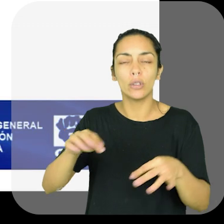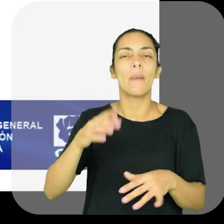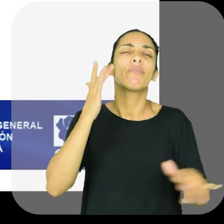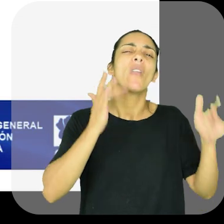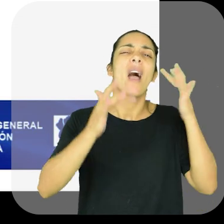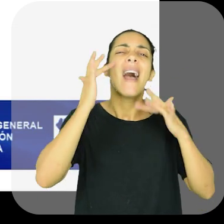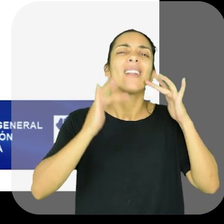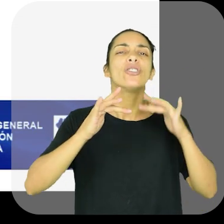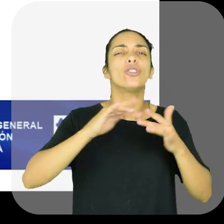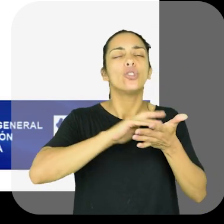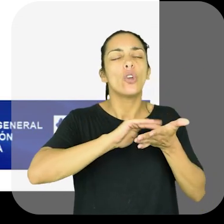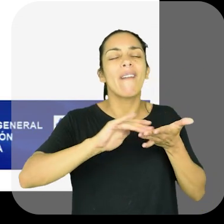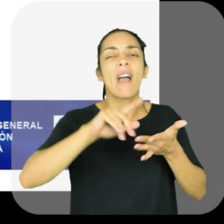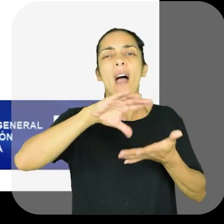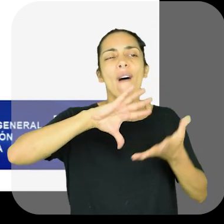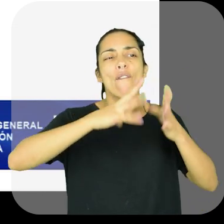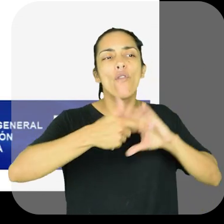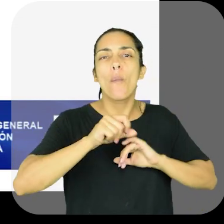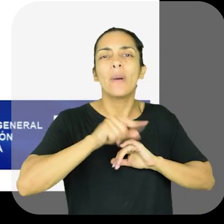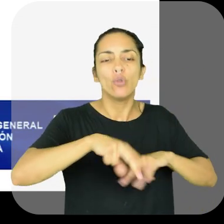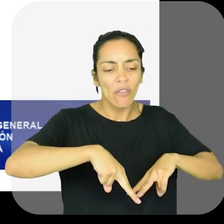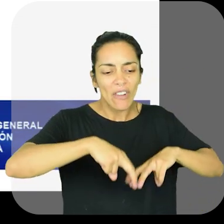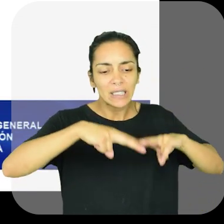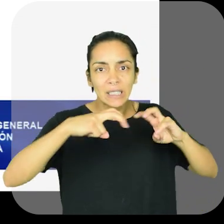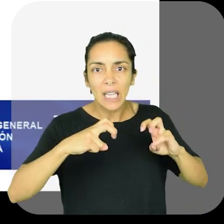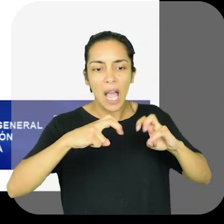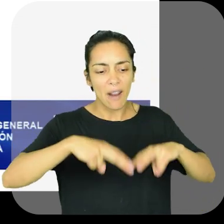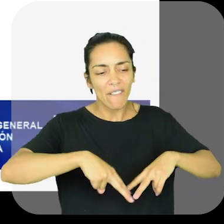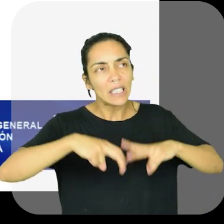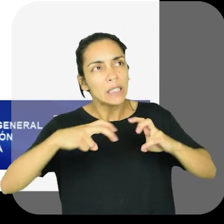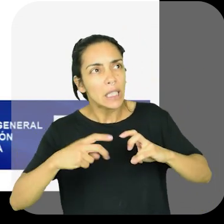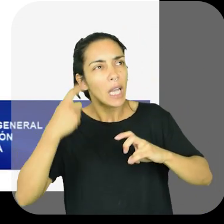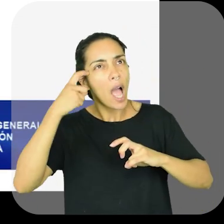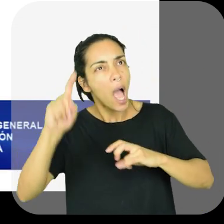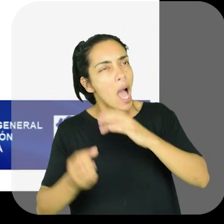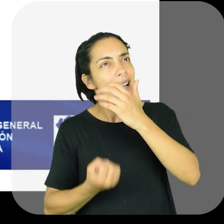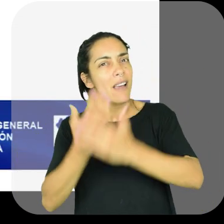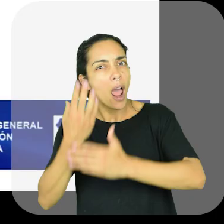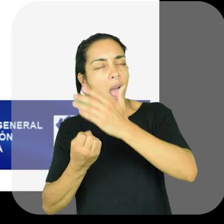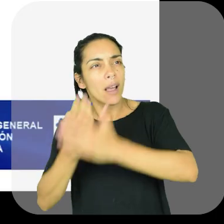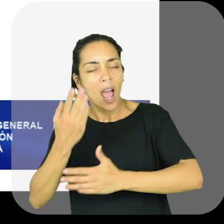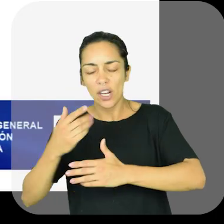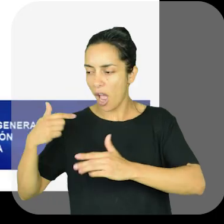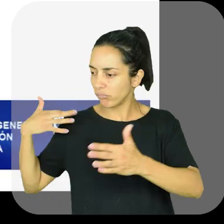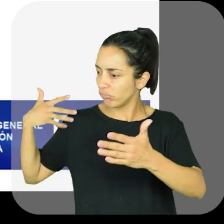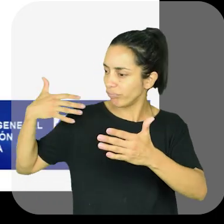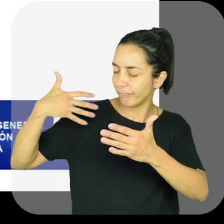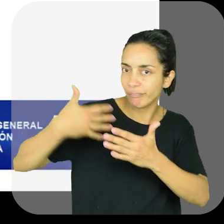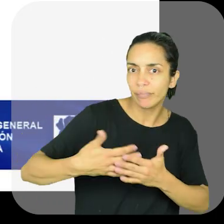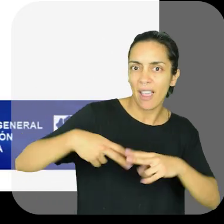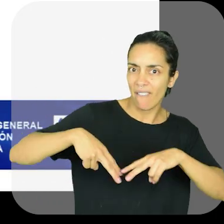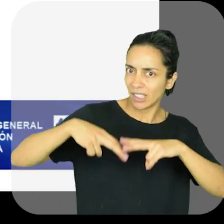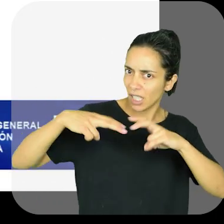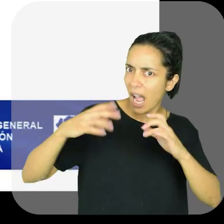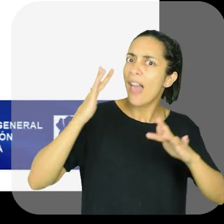una forma de investigar que surge de la investigación-creación. Se viene investigando de manera ortográfica en el mundo